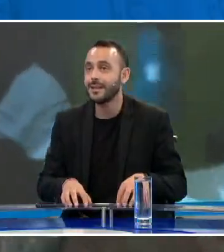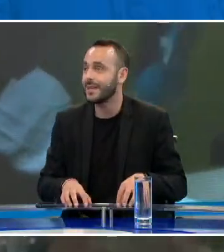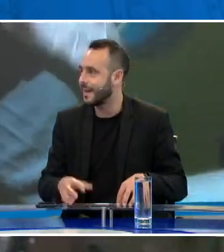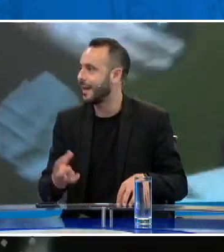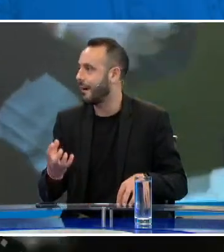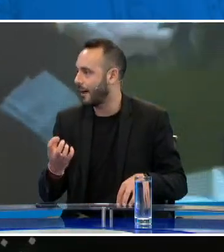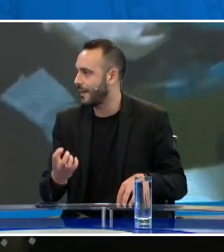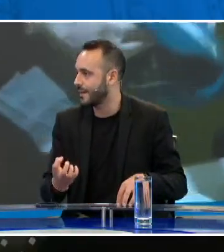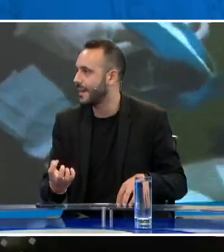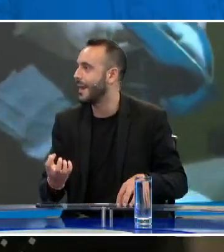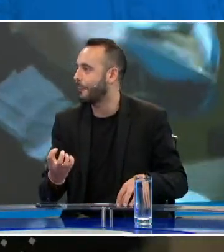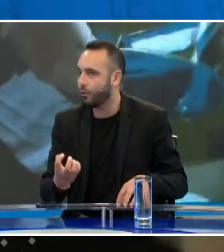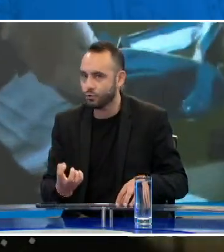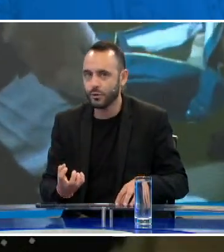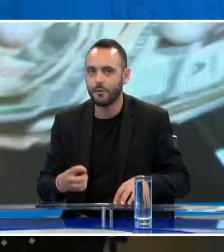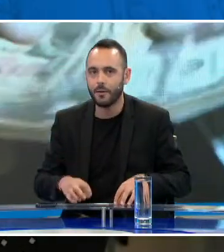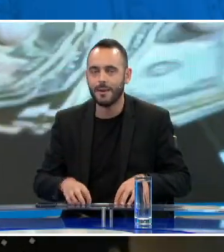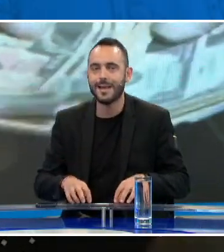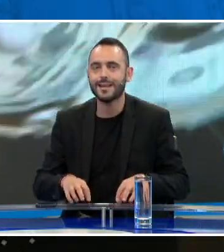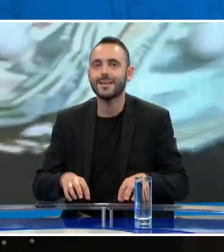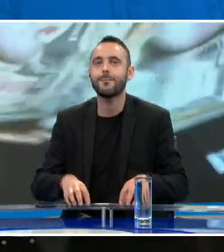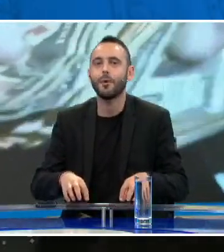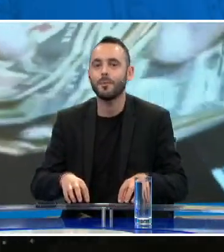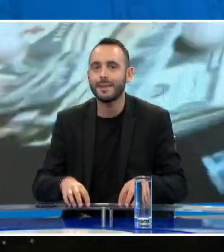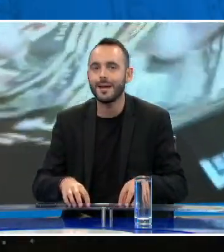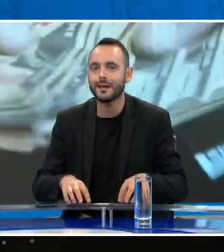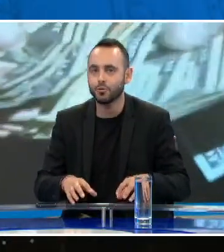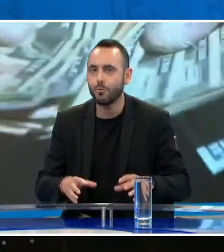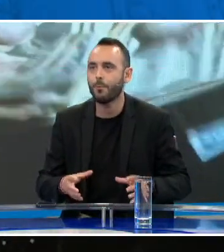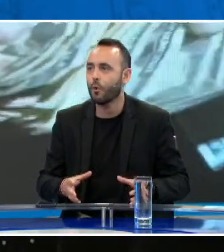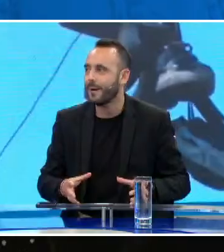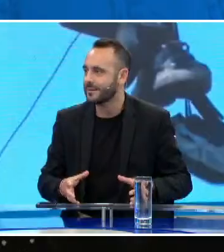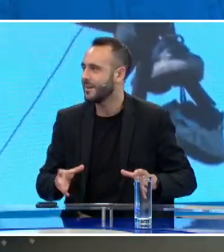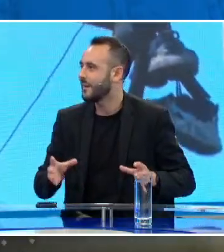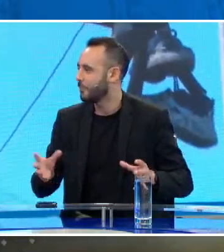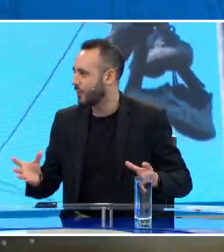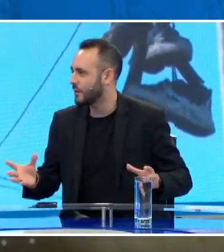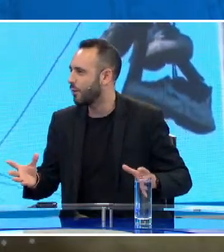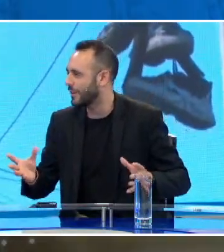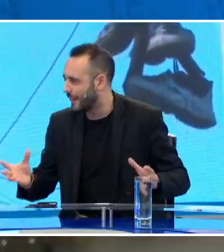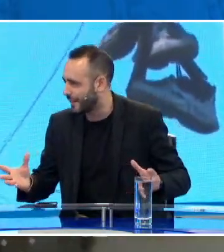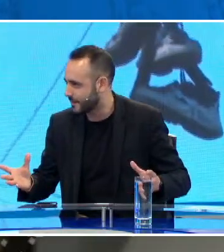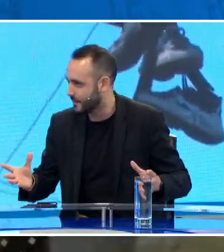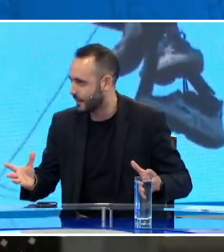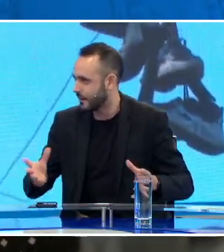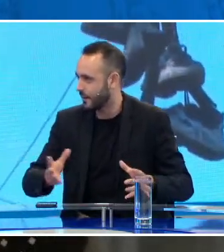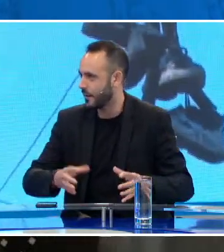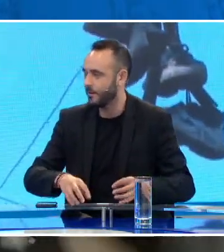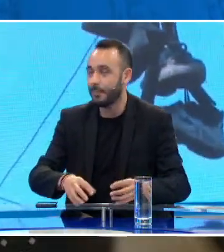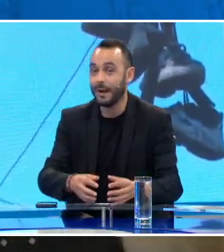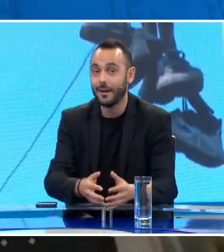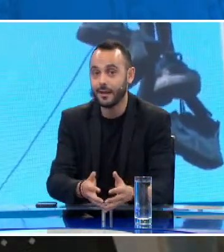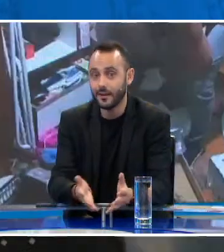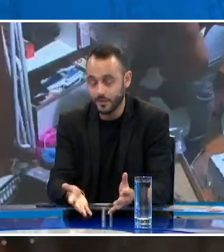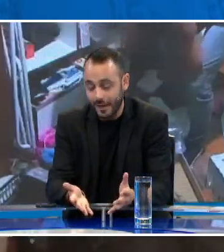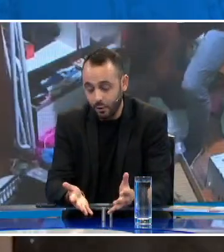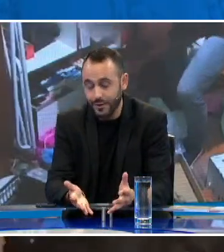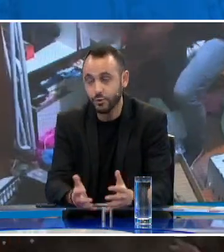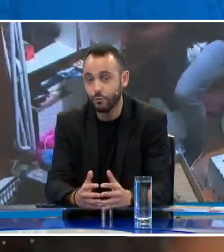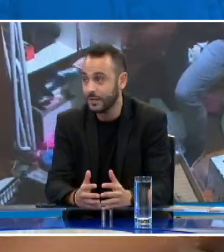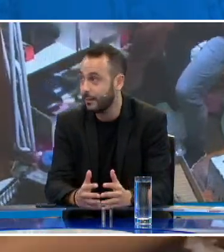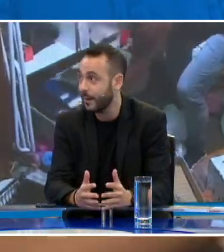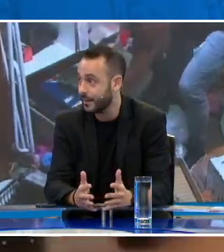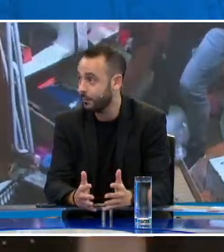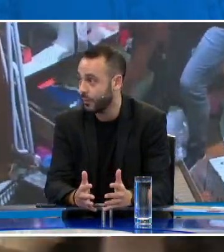que tiene el aval, tiene el apoyo de Javier Milei en este tipo de medidas que son un poco más, por decirlo, estrictas, para ya lo que es